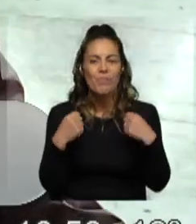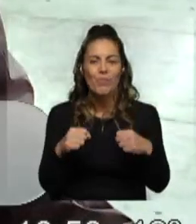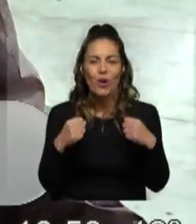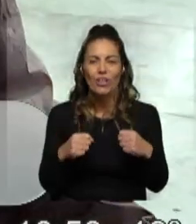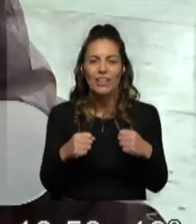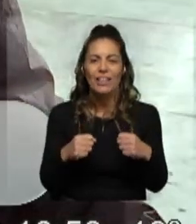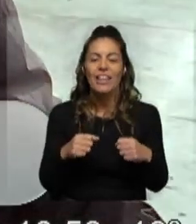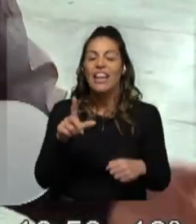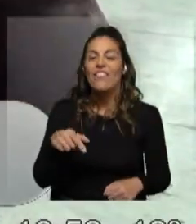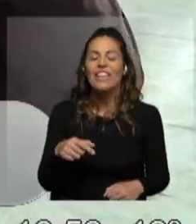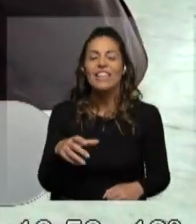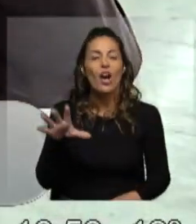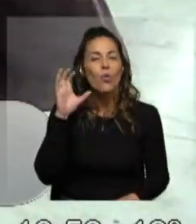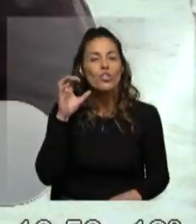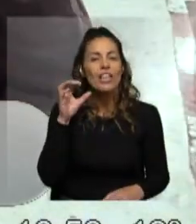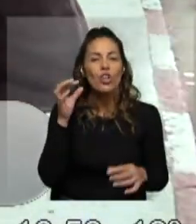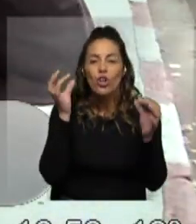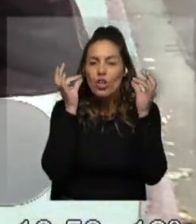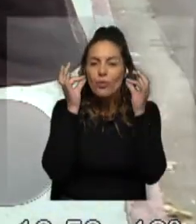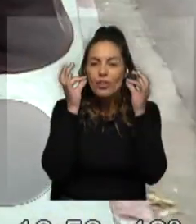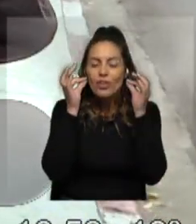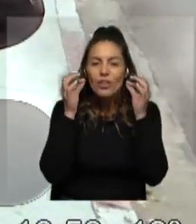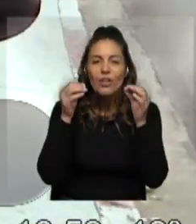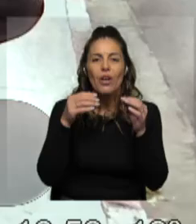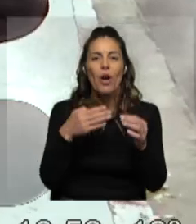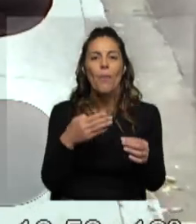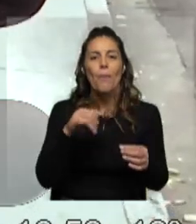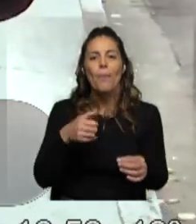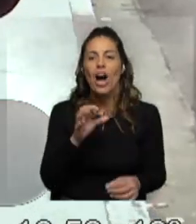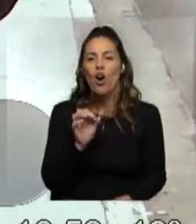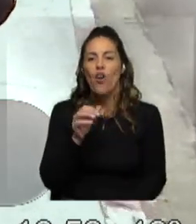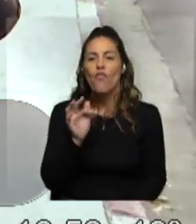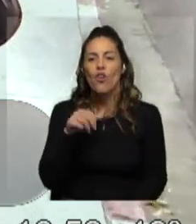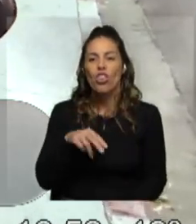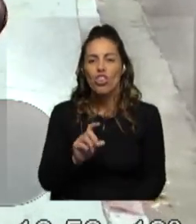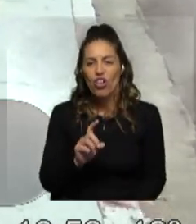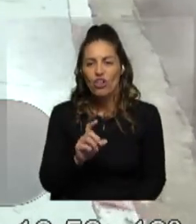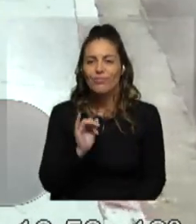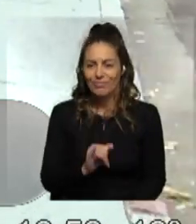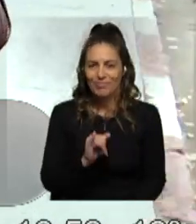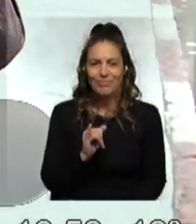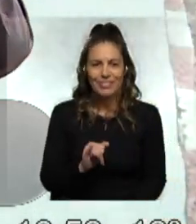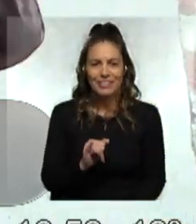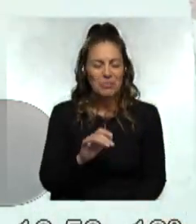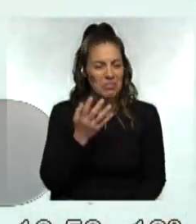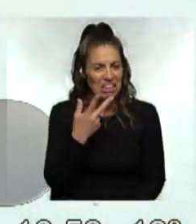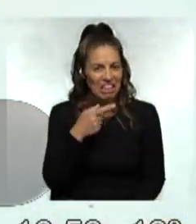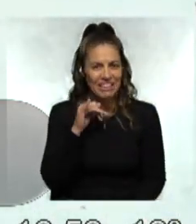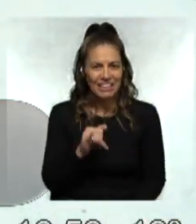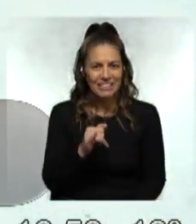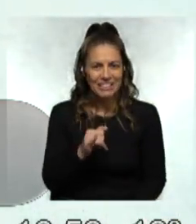disculpa, ¿qué venía escuchando ahí en los auriculares, Guillermo? Bajo fondo. Bajo fondo, me encanta, con Cerati ahí, ¿no? Qué lindo,